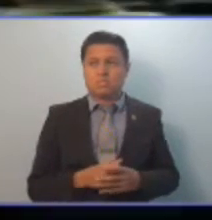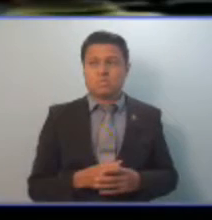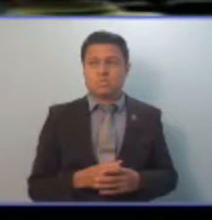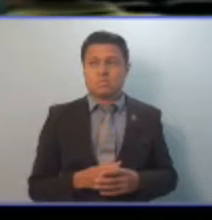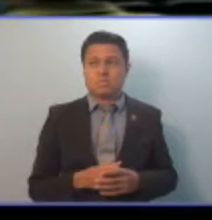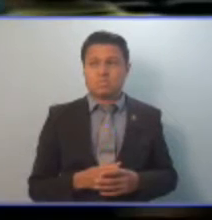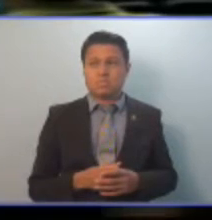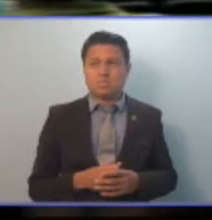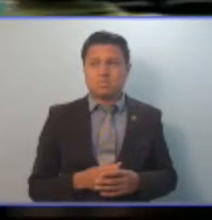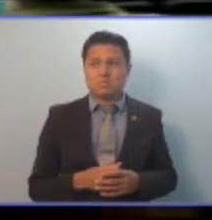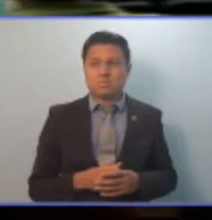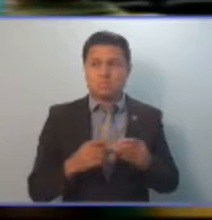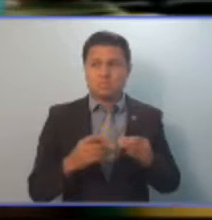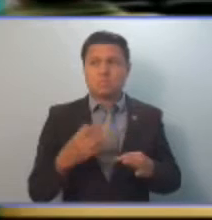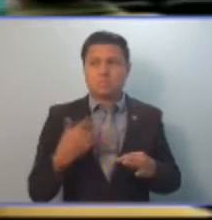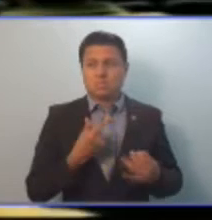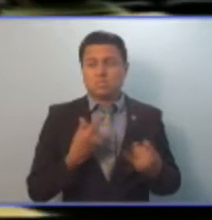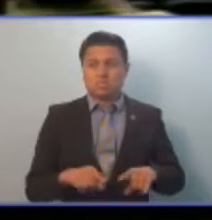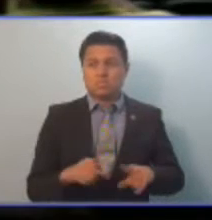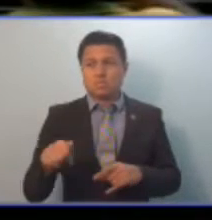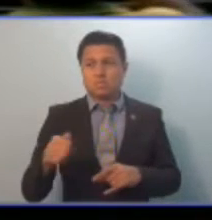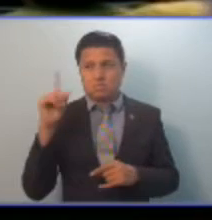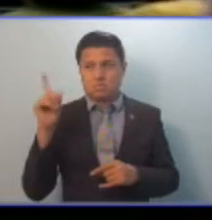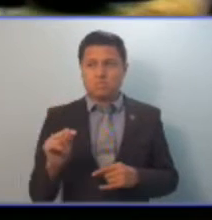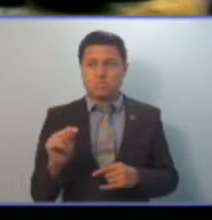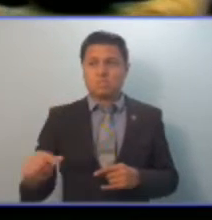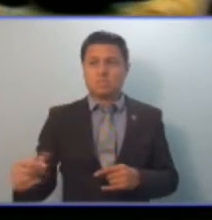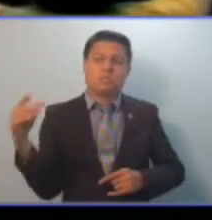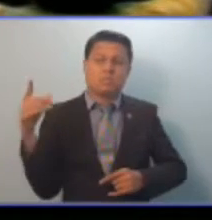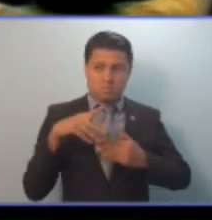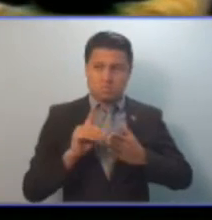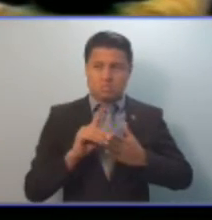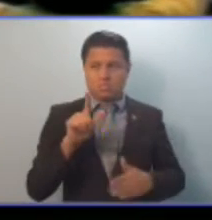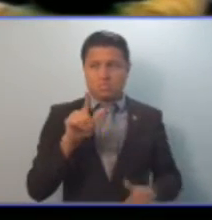Gracias, licenciado. Continuamos con el coronel Almendares.